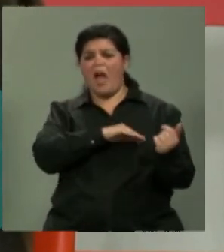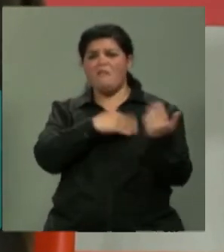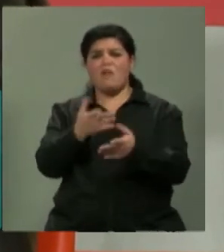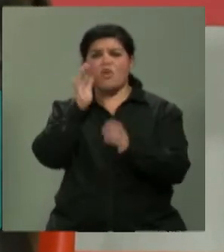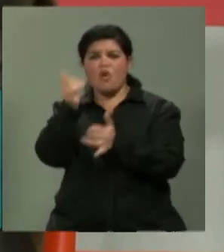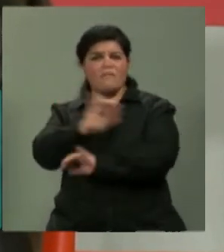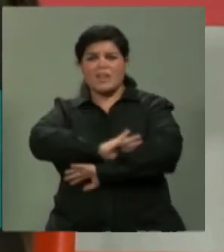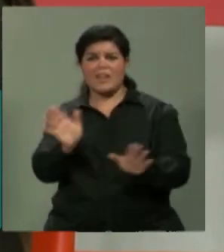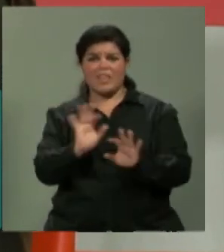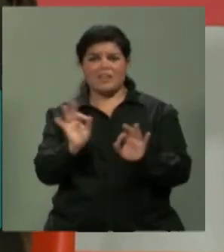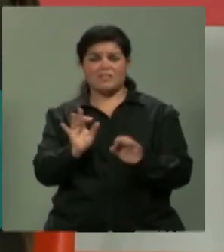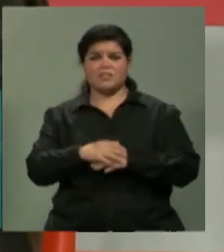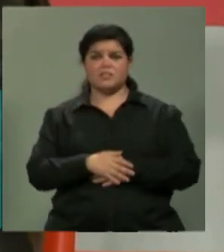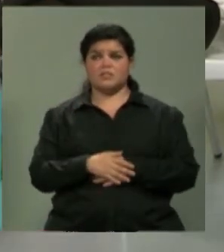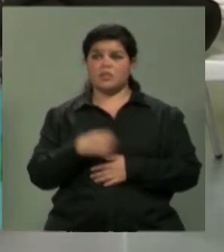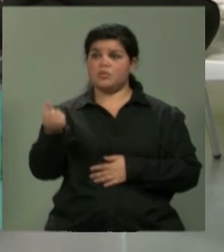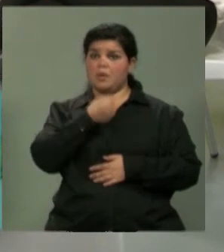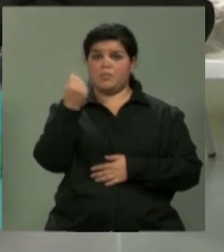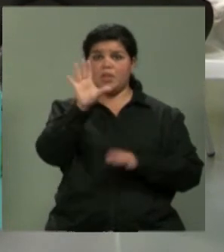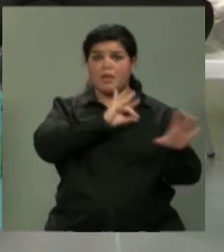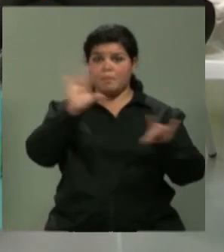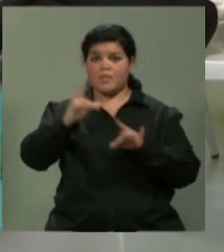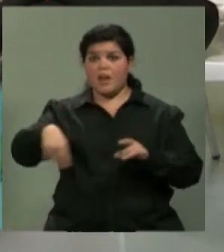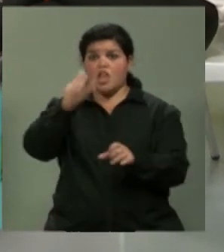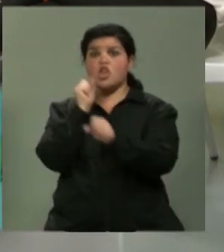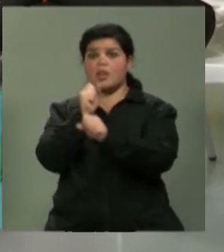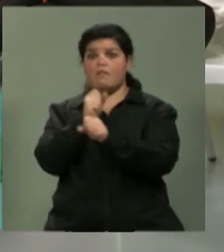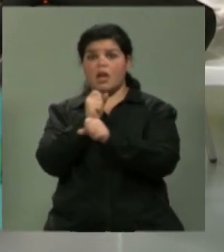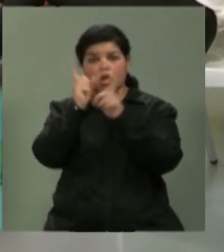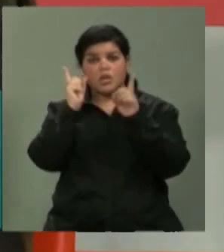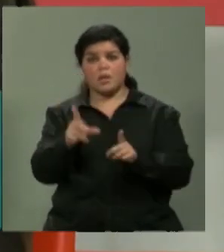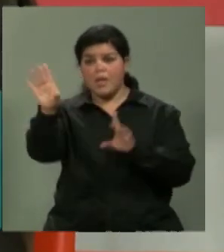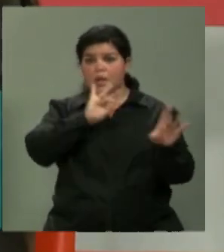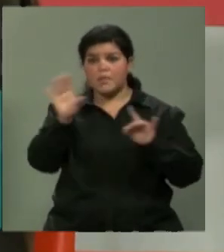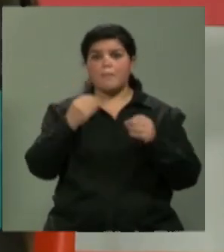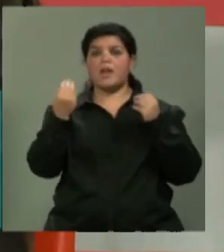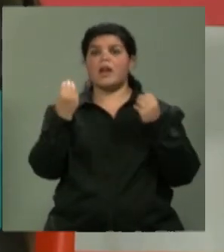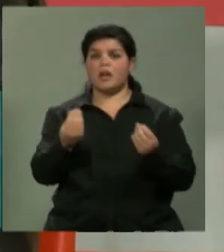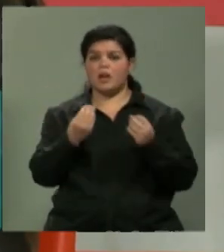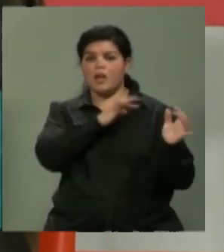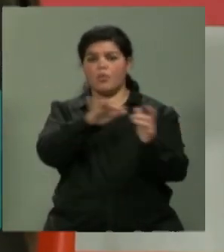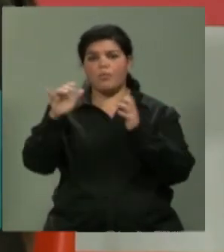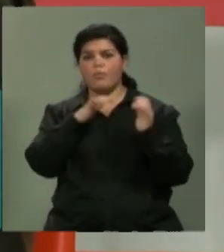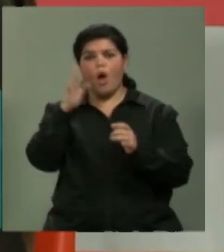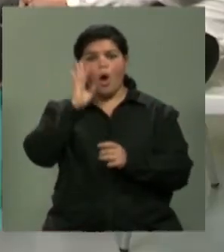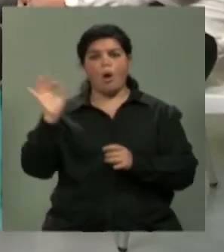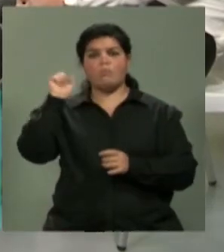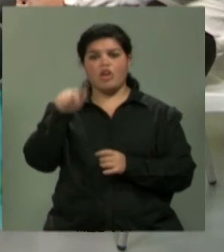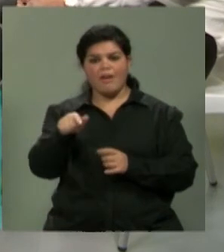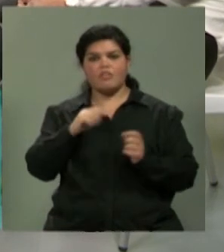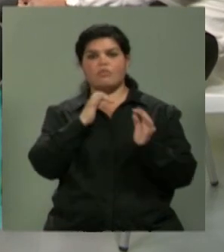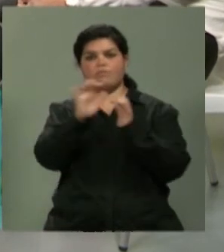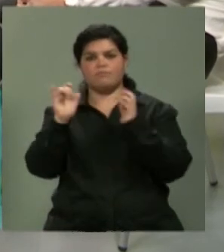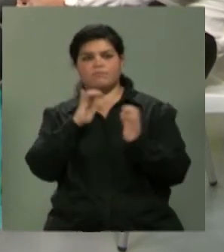Así que sería muy bueno invitarlos a esos trabajadores para que debatan y digan su punto de vista con respecto a esto. Claro,